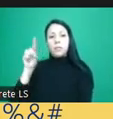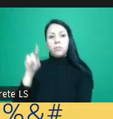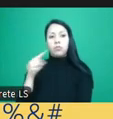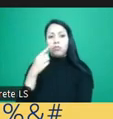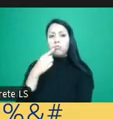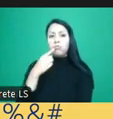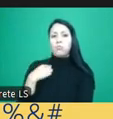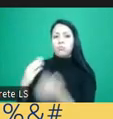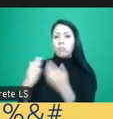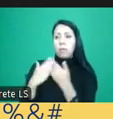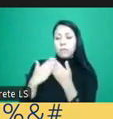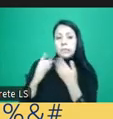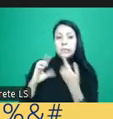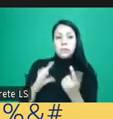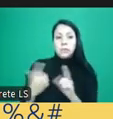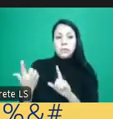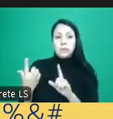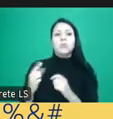¿Quién más?